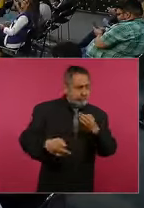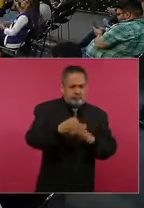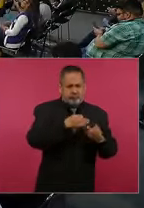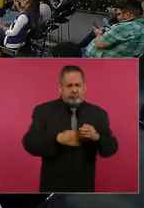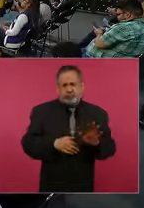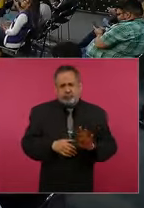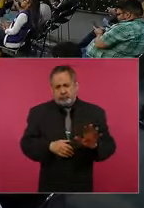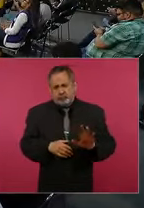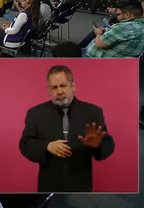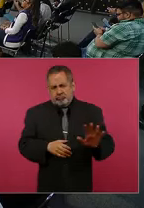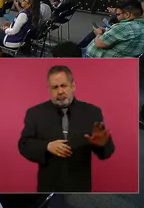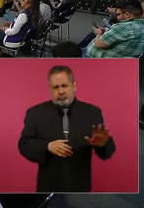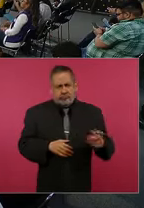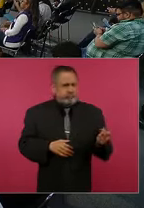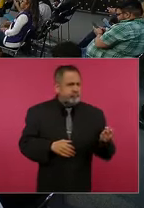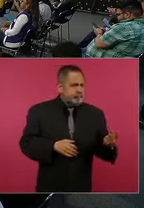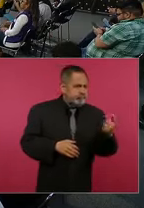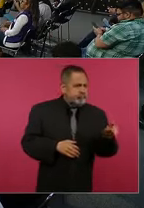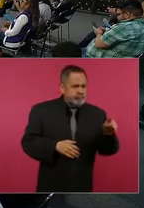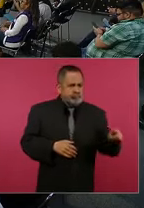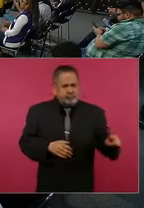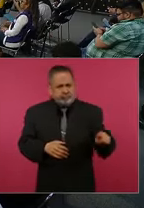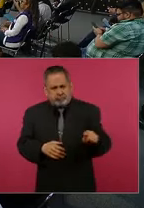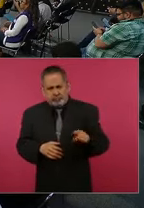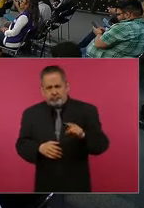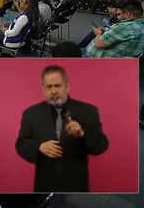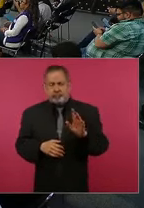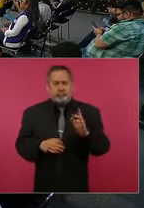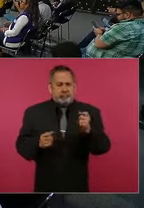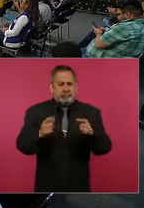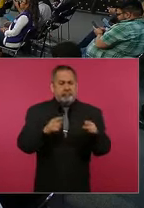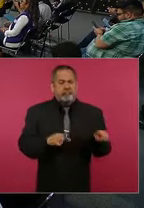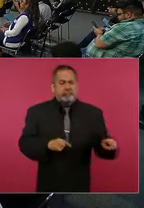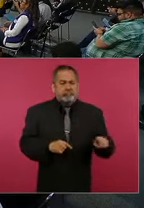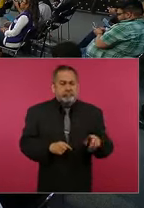decir toda la clase media, no, pero hay sectores de la clase media